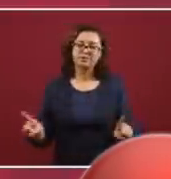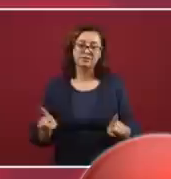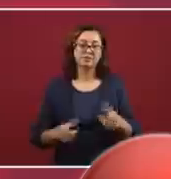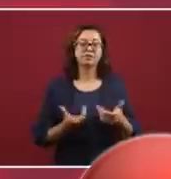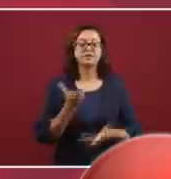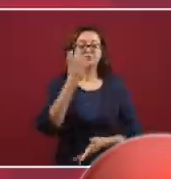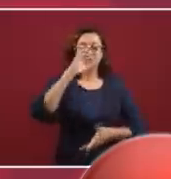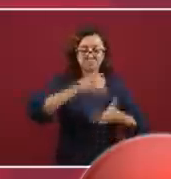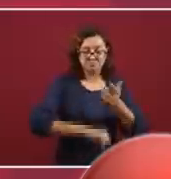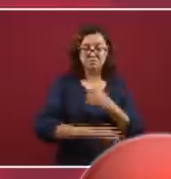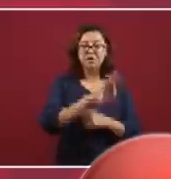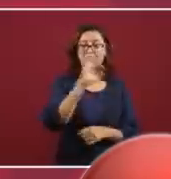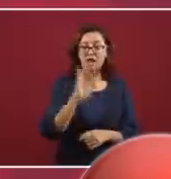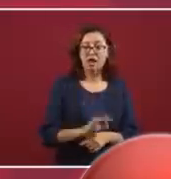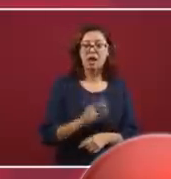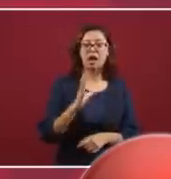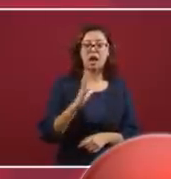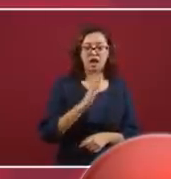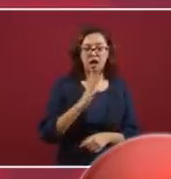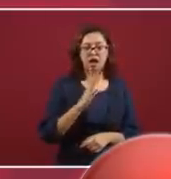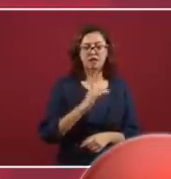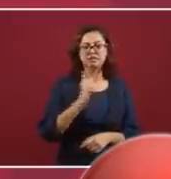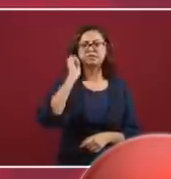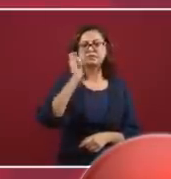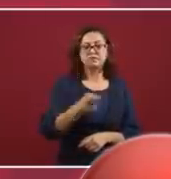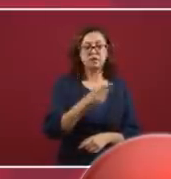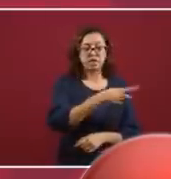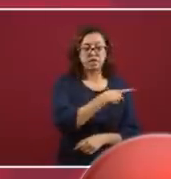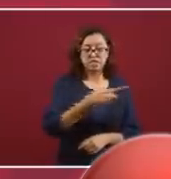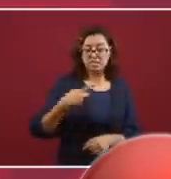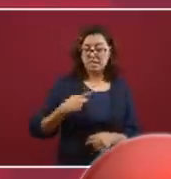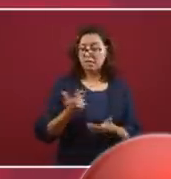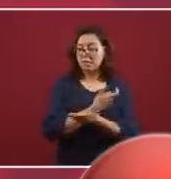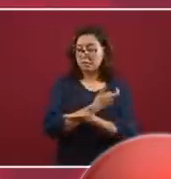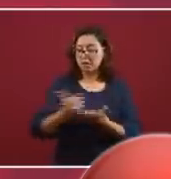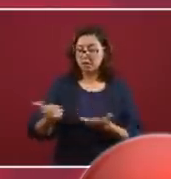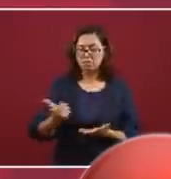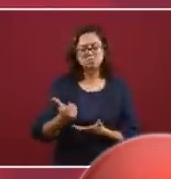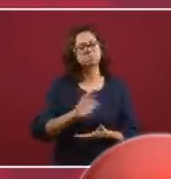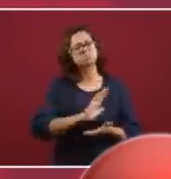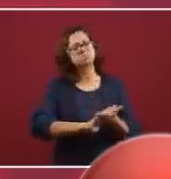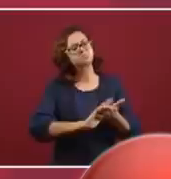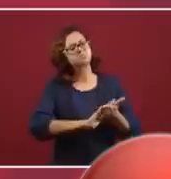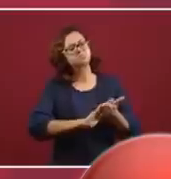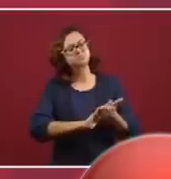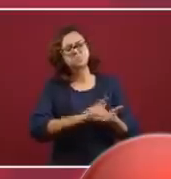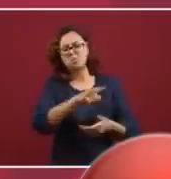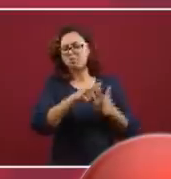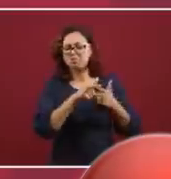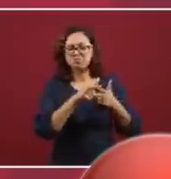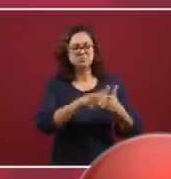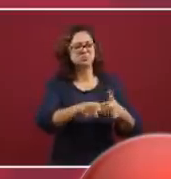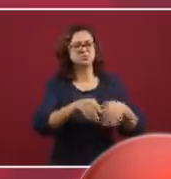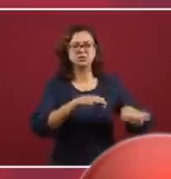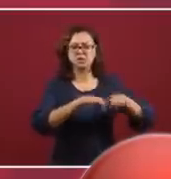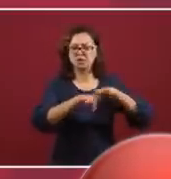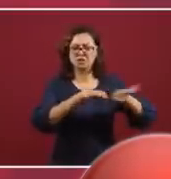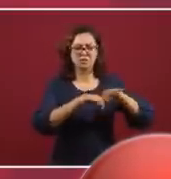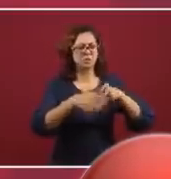sí existe, sí extingue el adeudo fiscal, sí libera de pago. Las empresas siguen funcionando después de haberles